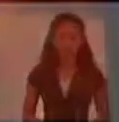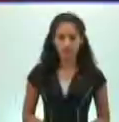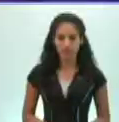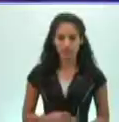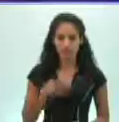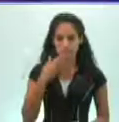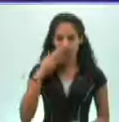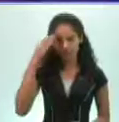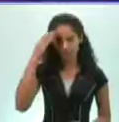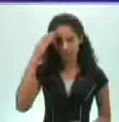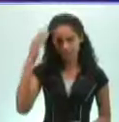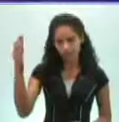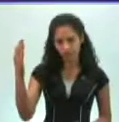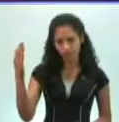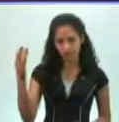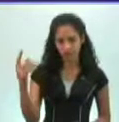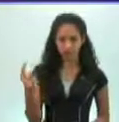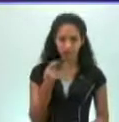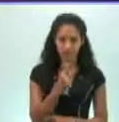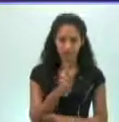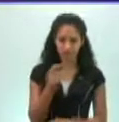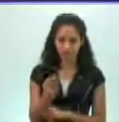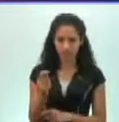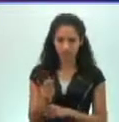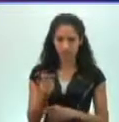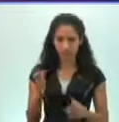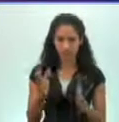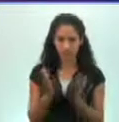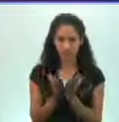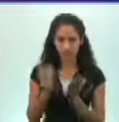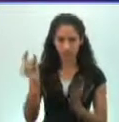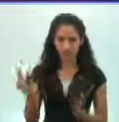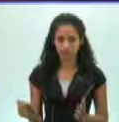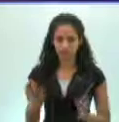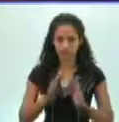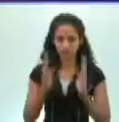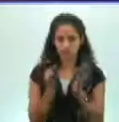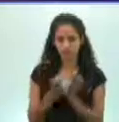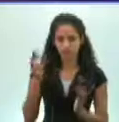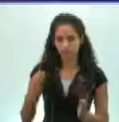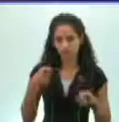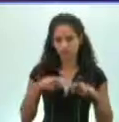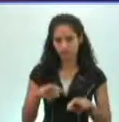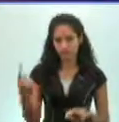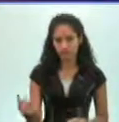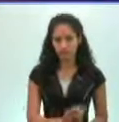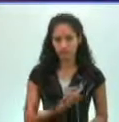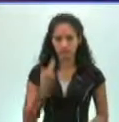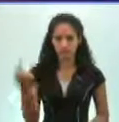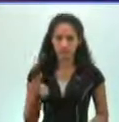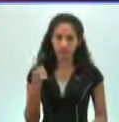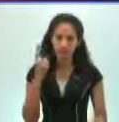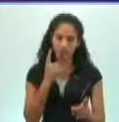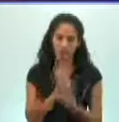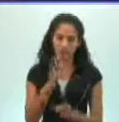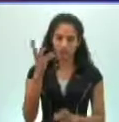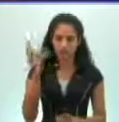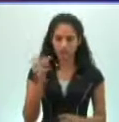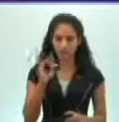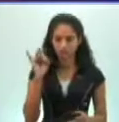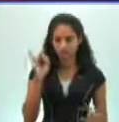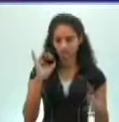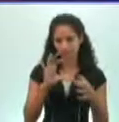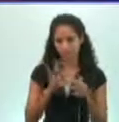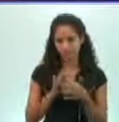Mis saludos, estudiantes, profesores y la familia que siempre nos acompaña en estos encuentros de Matemática Séptimo